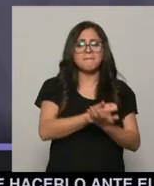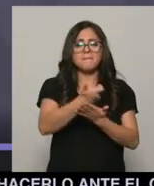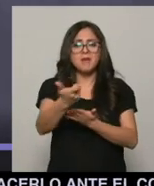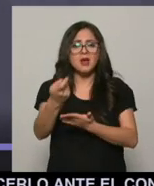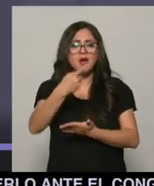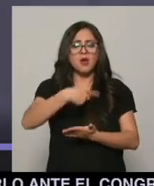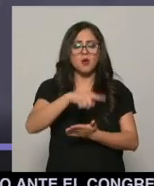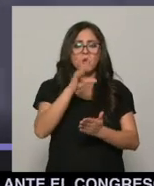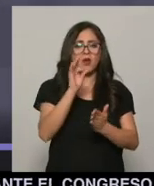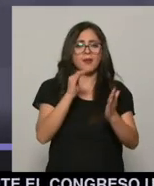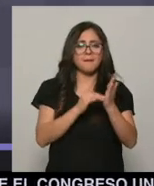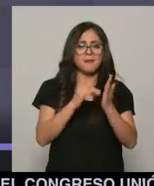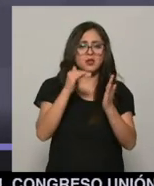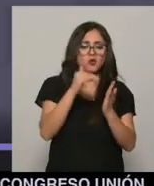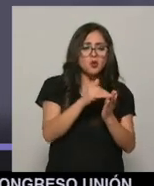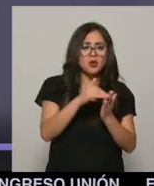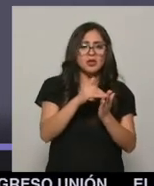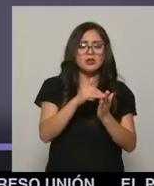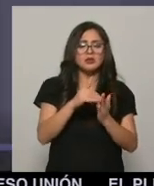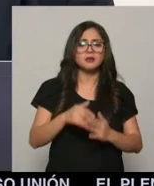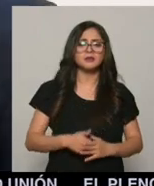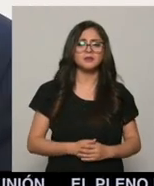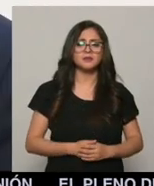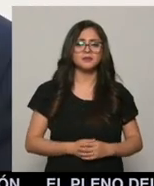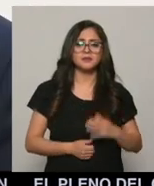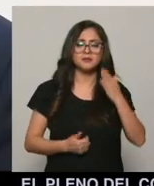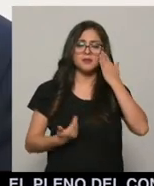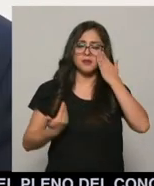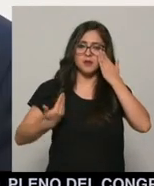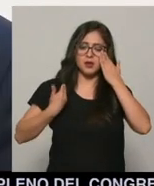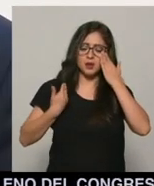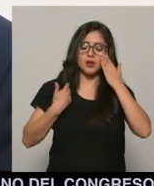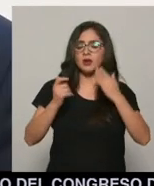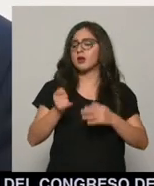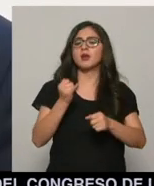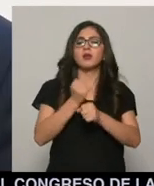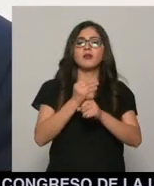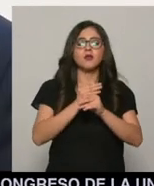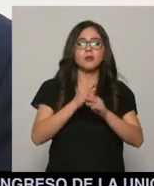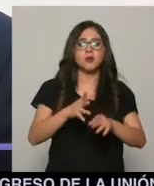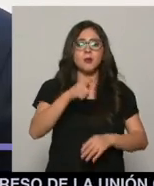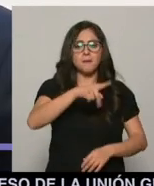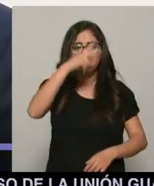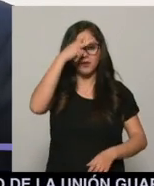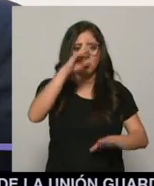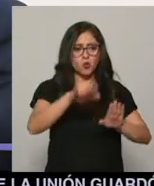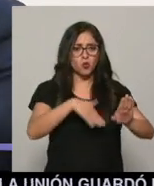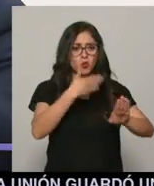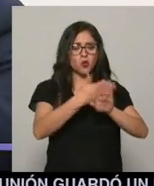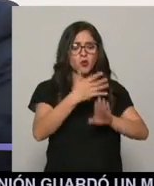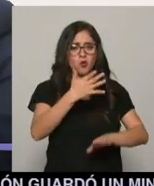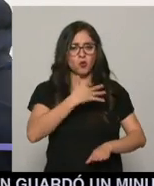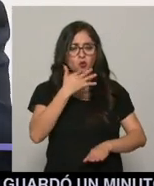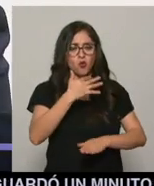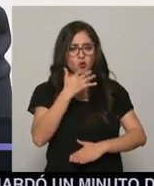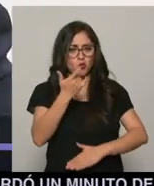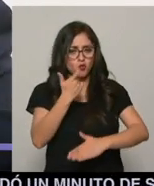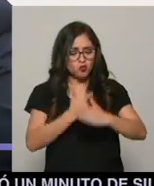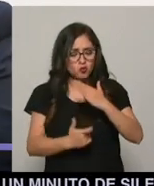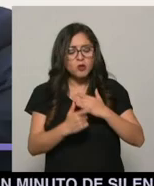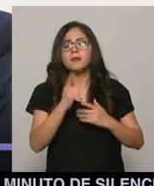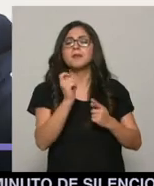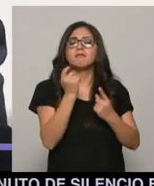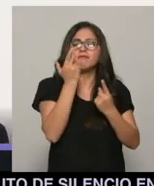pesos. Hace unos días, de acuerdo a un informe de Mexicanos contra la Corrupción, Sí. se hace un análisis